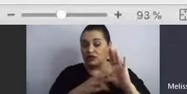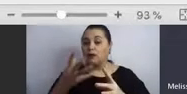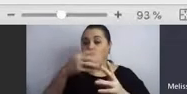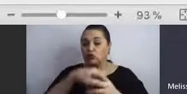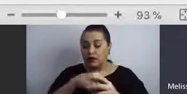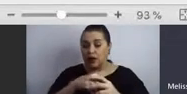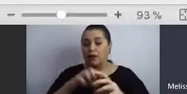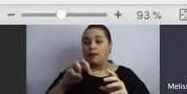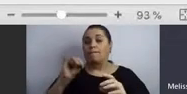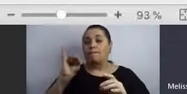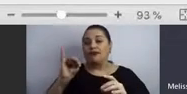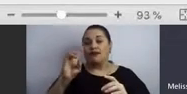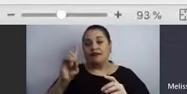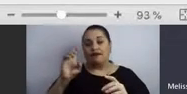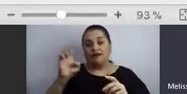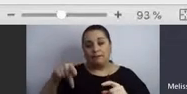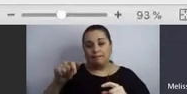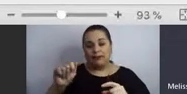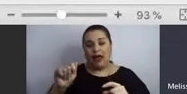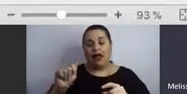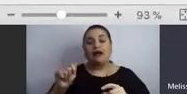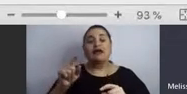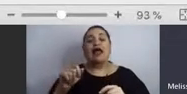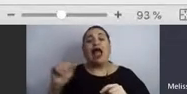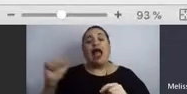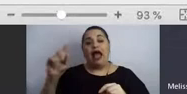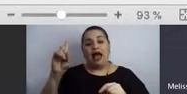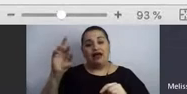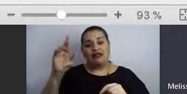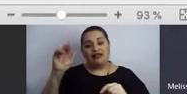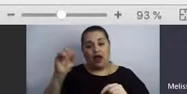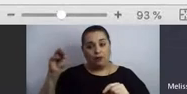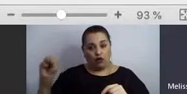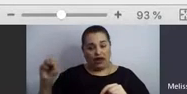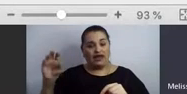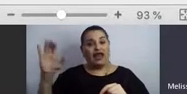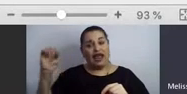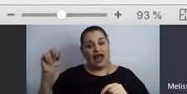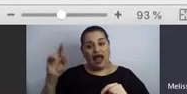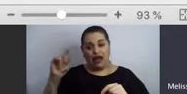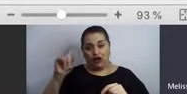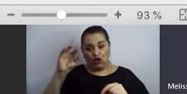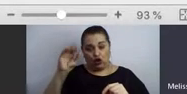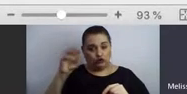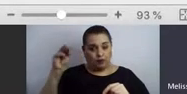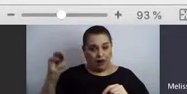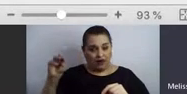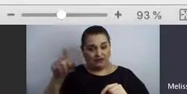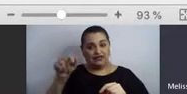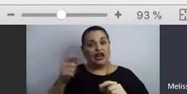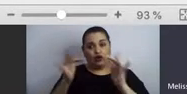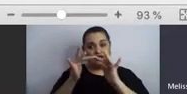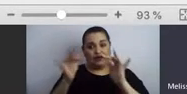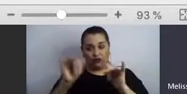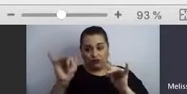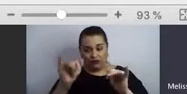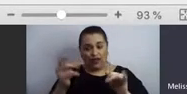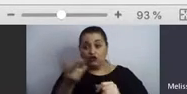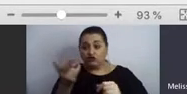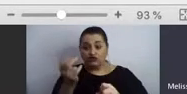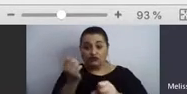supuesto, mi de plan, por parte de don Adrián Moreira y don Carlos Marshall, quien lo vi conectado. Entonces, ellos